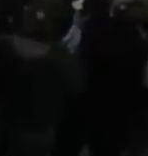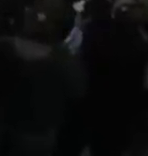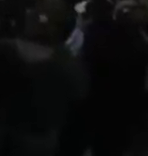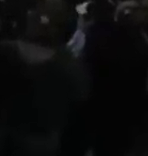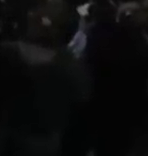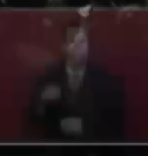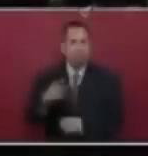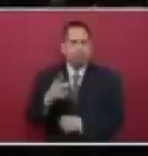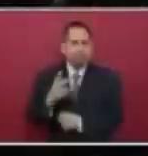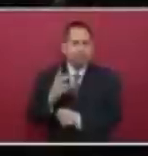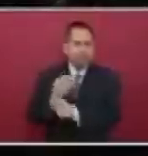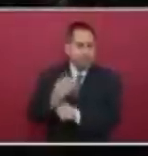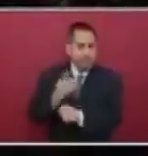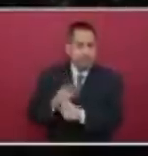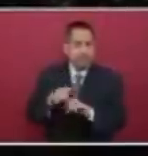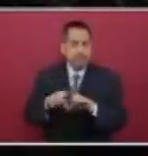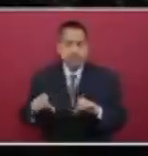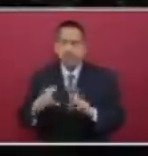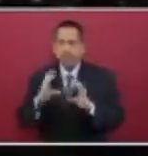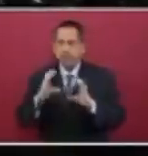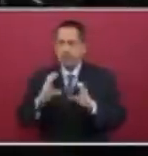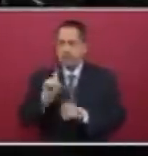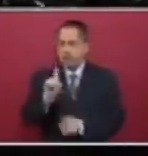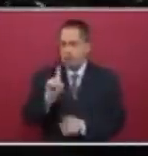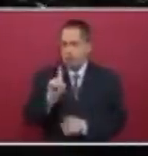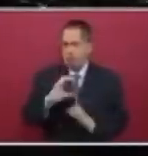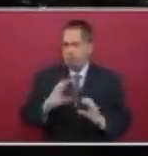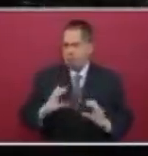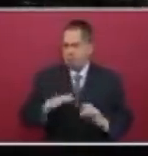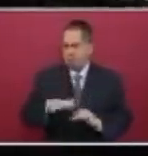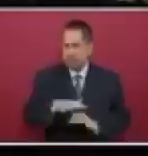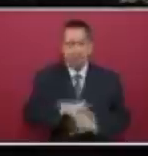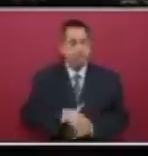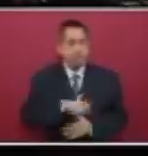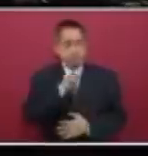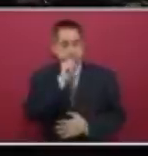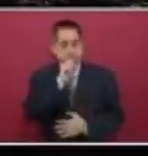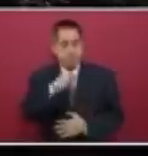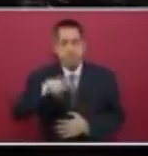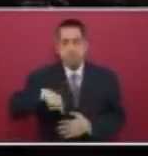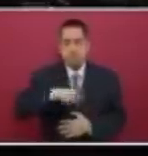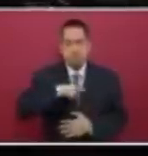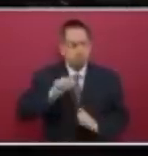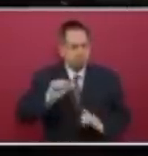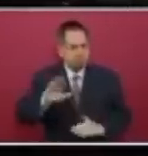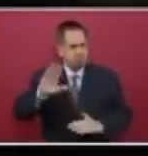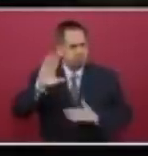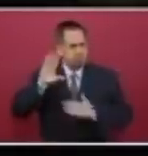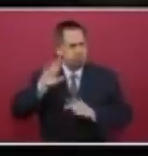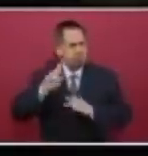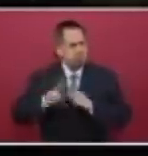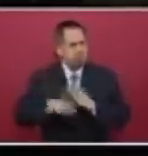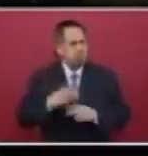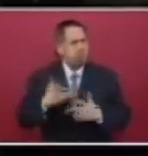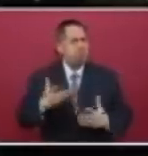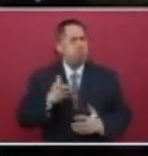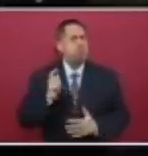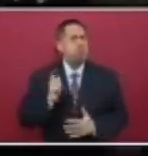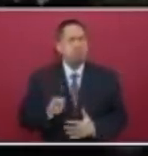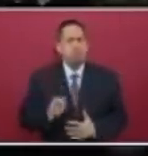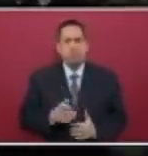cuidar el agua y existe de parte nuestra el compromiso de